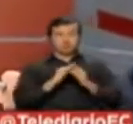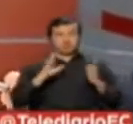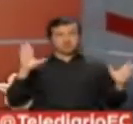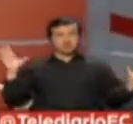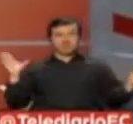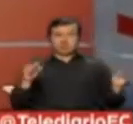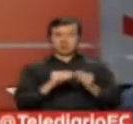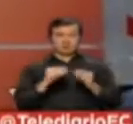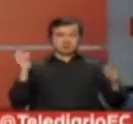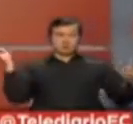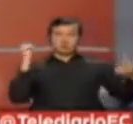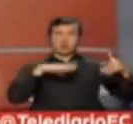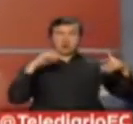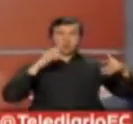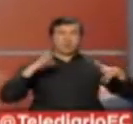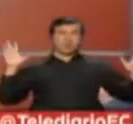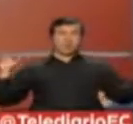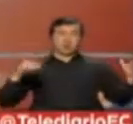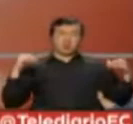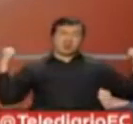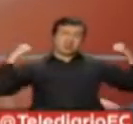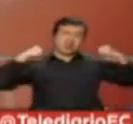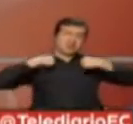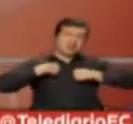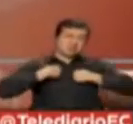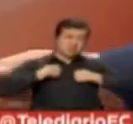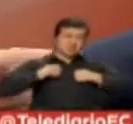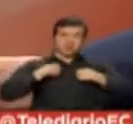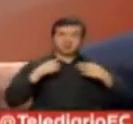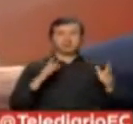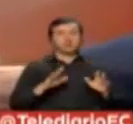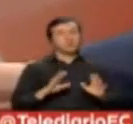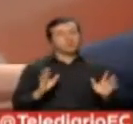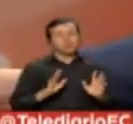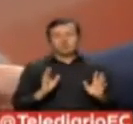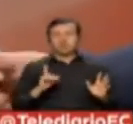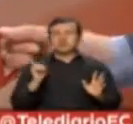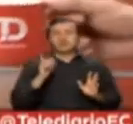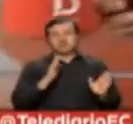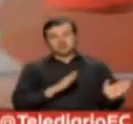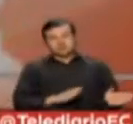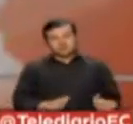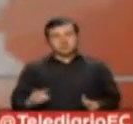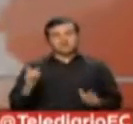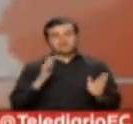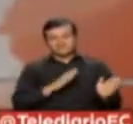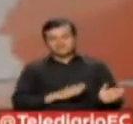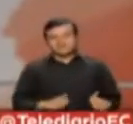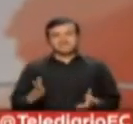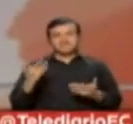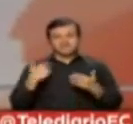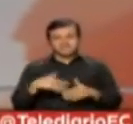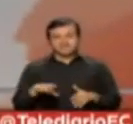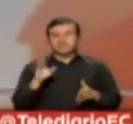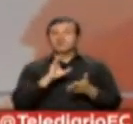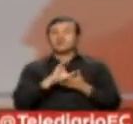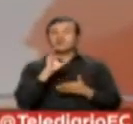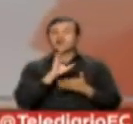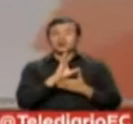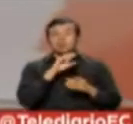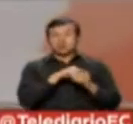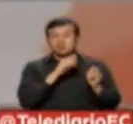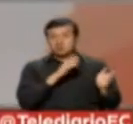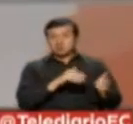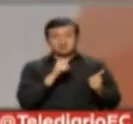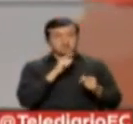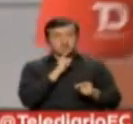todos los libros todos los días es de una forma demasiado fácil de ver las cosas es cuestión de organización hemos visto ya unidades educativas donde se han organizado